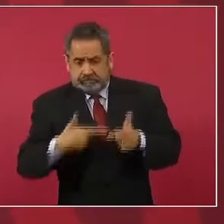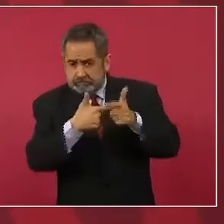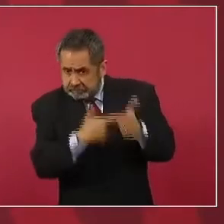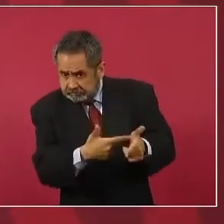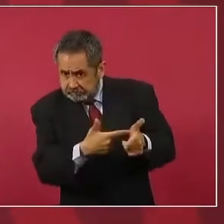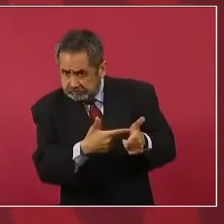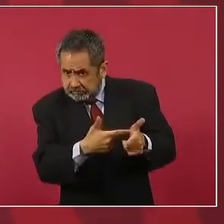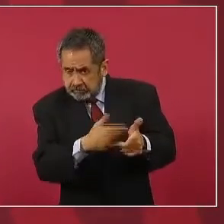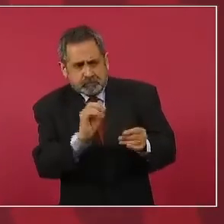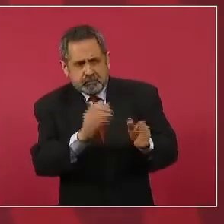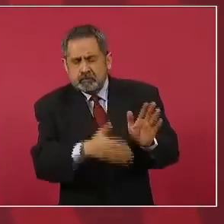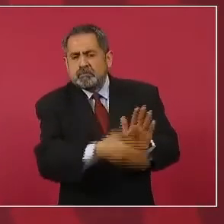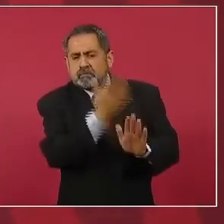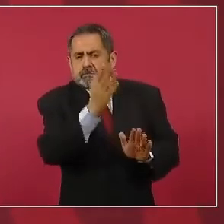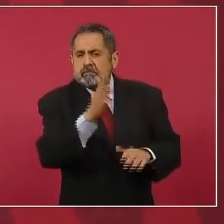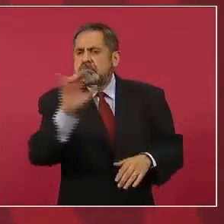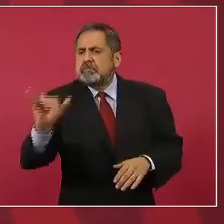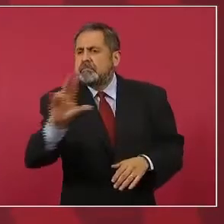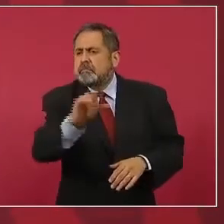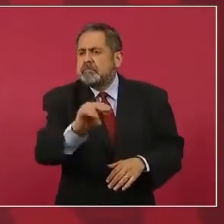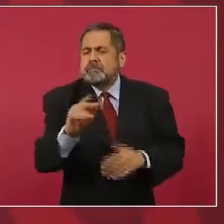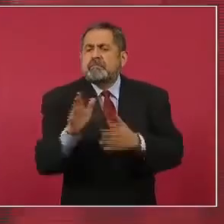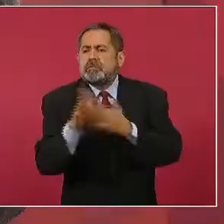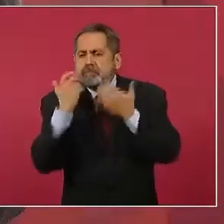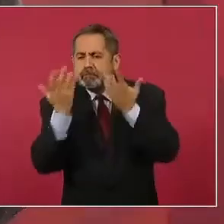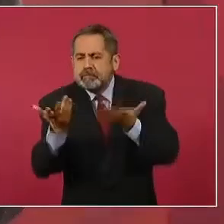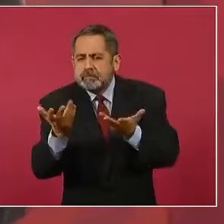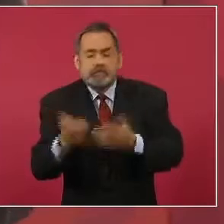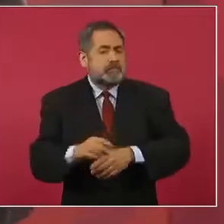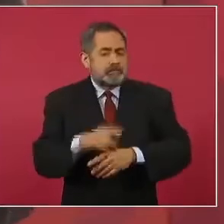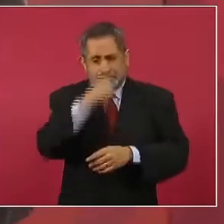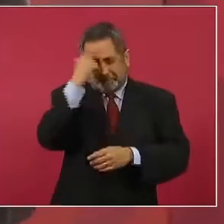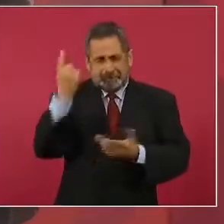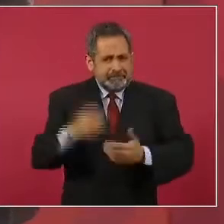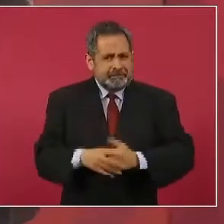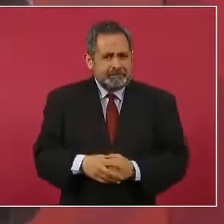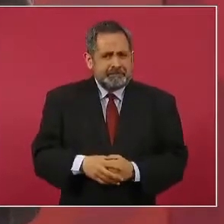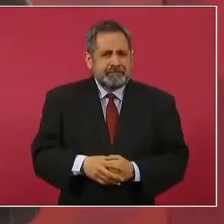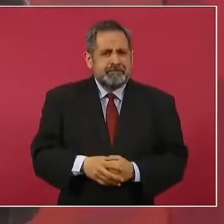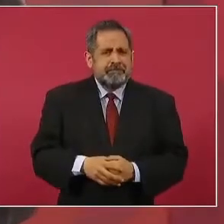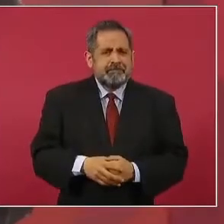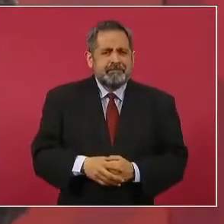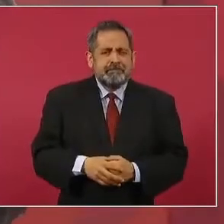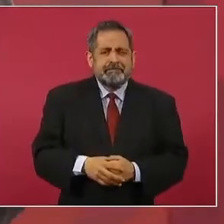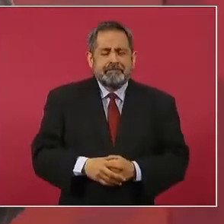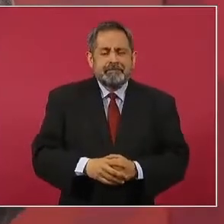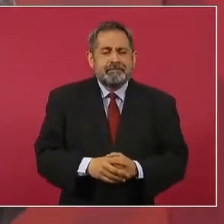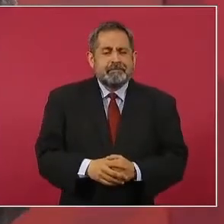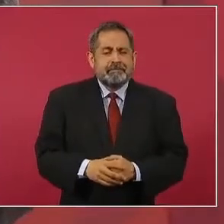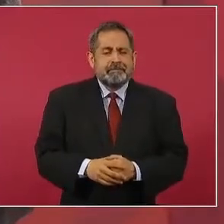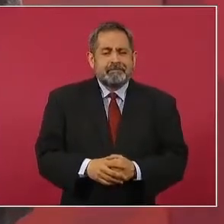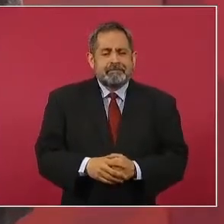Es como se dice allá por mi tierra, ¿vas a querer o no vas a querer?